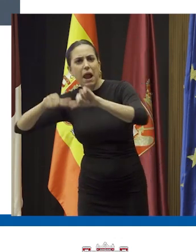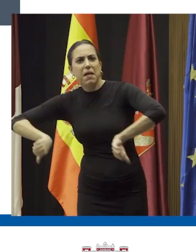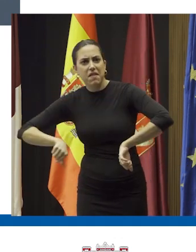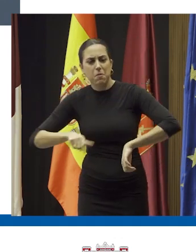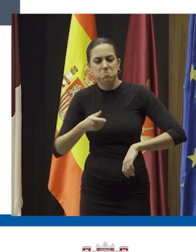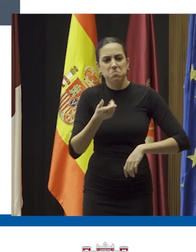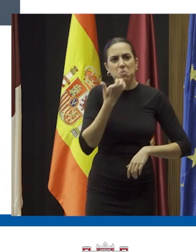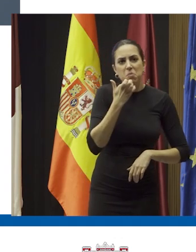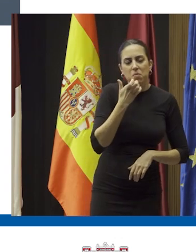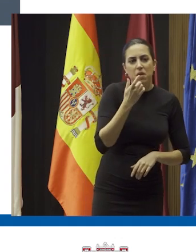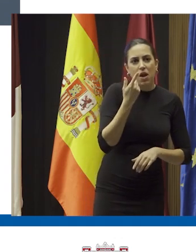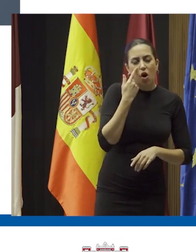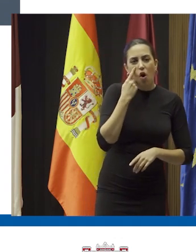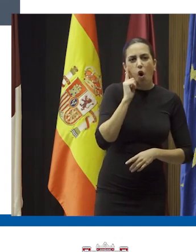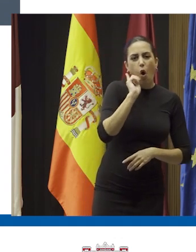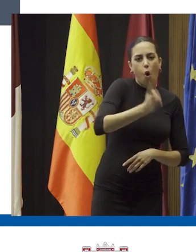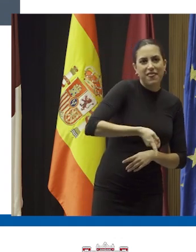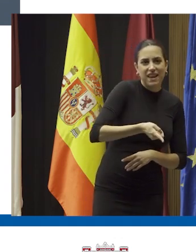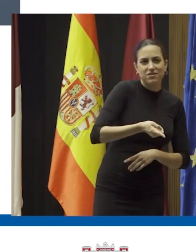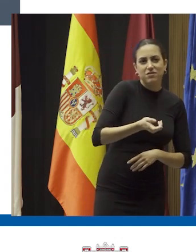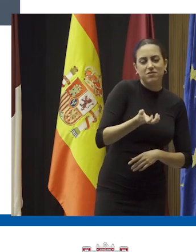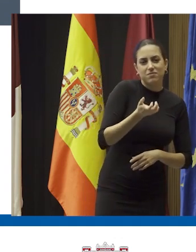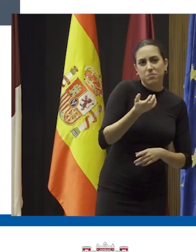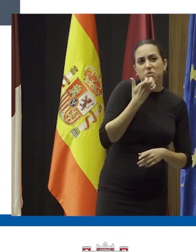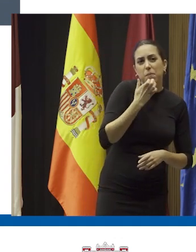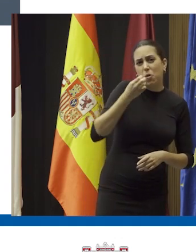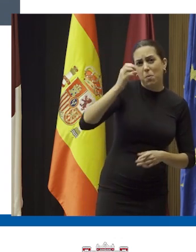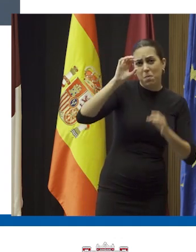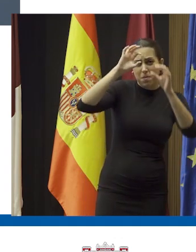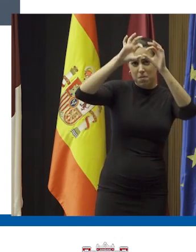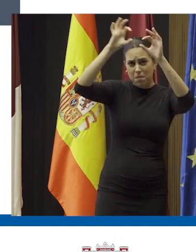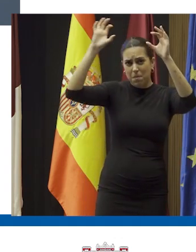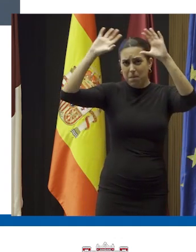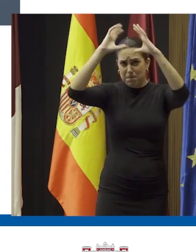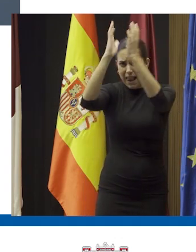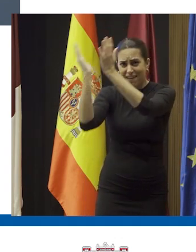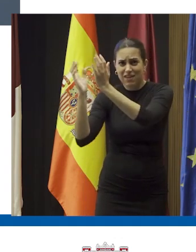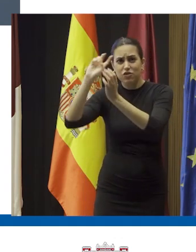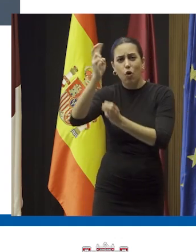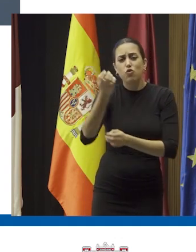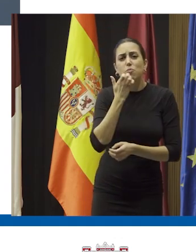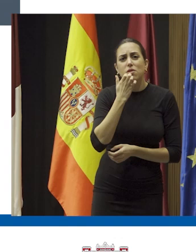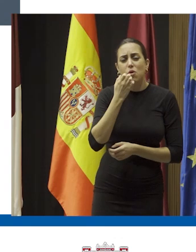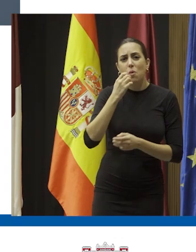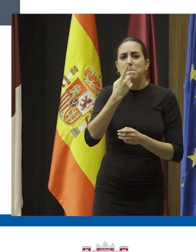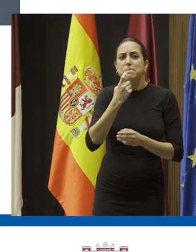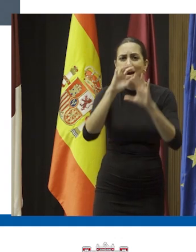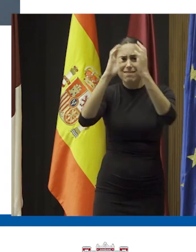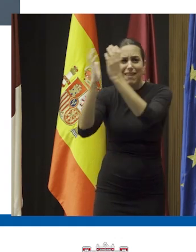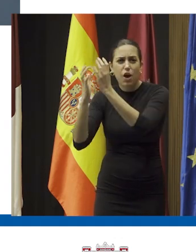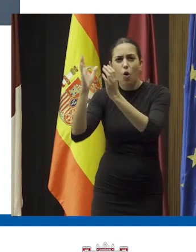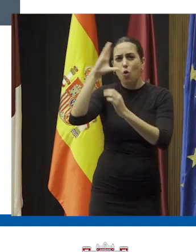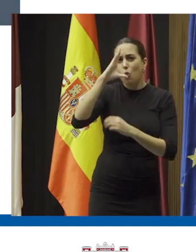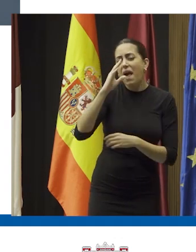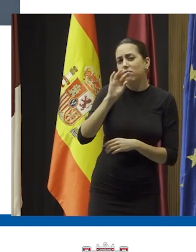Si se puede mandar una orden a Marte o a la Luna, ¿cuánto no más entre continentes? Ese es el futuro que muchos de ustedes verán más que